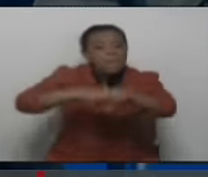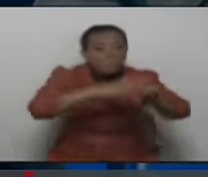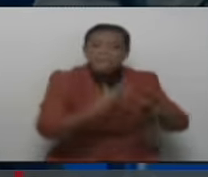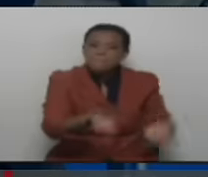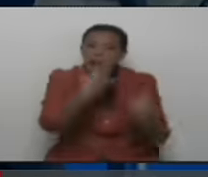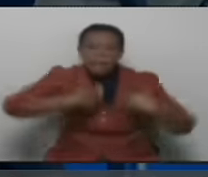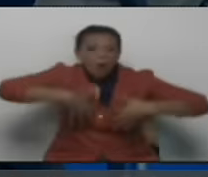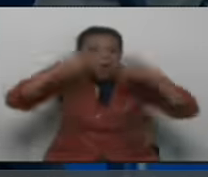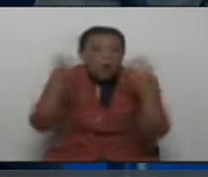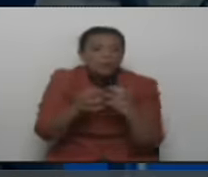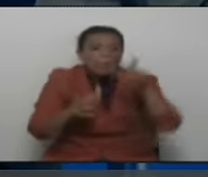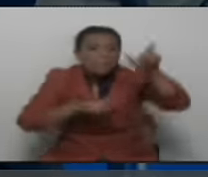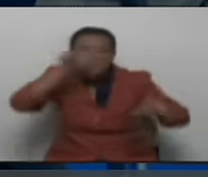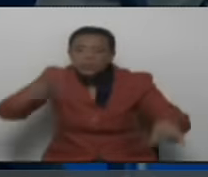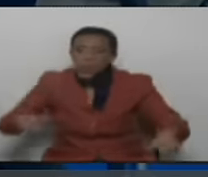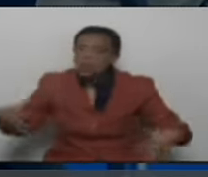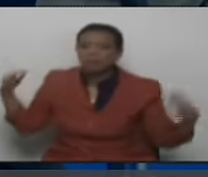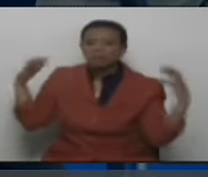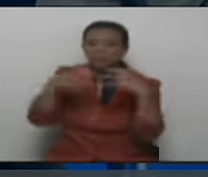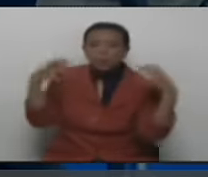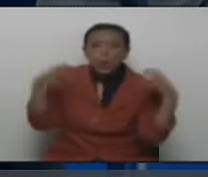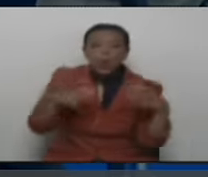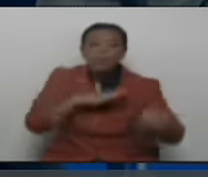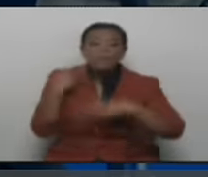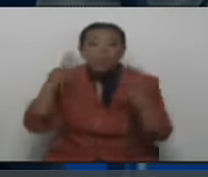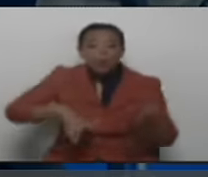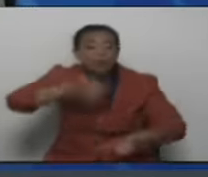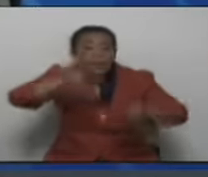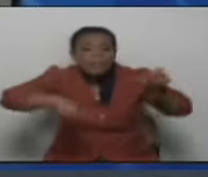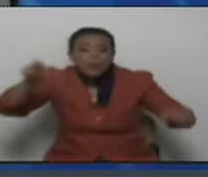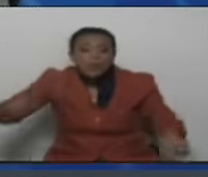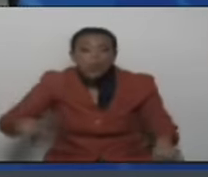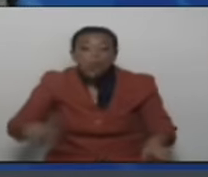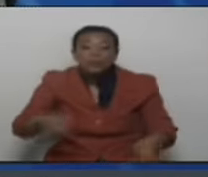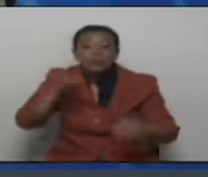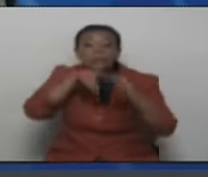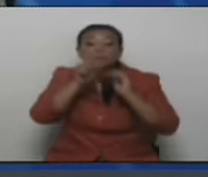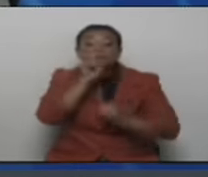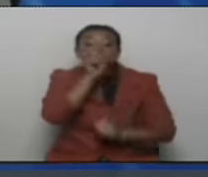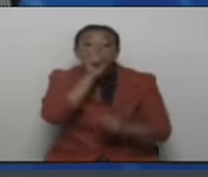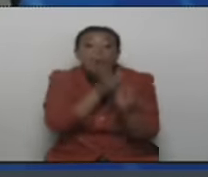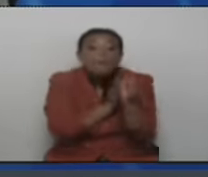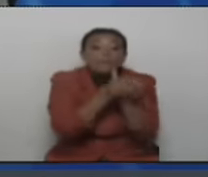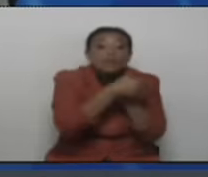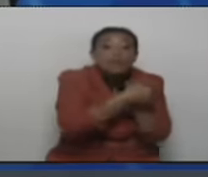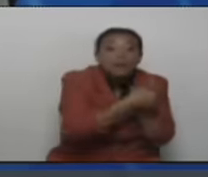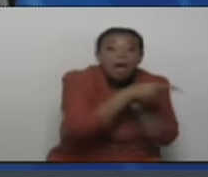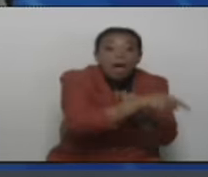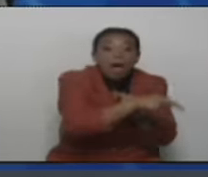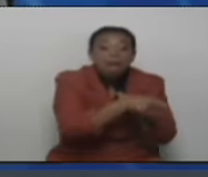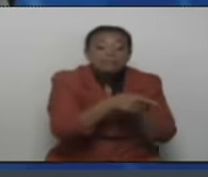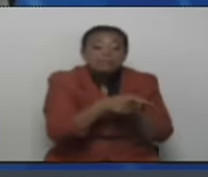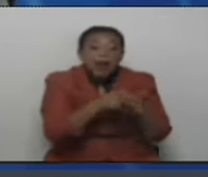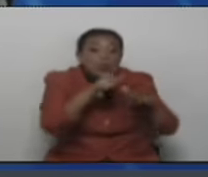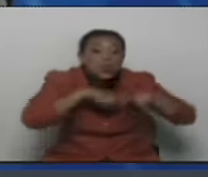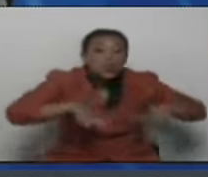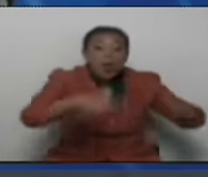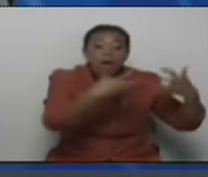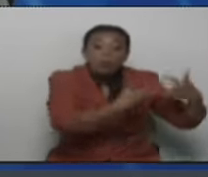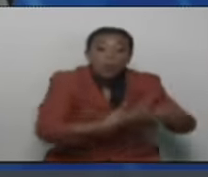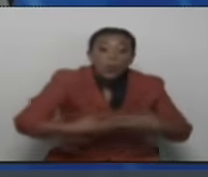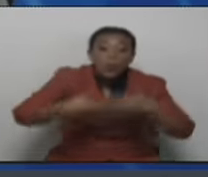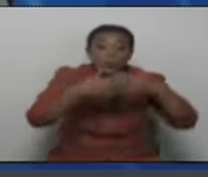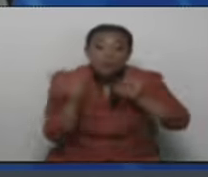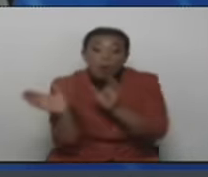guerra civil, a la invasión, al magnicidio en Venezuela, están refugiados y protegidos en territorio de los Estados